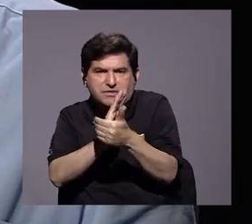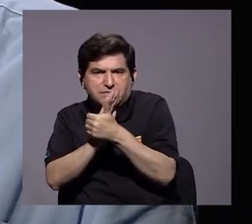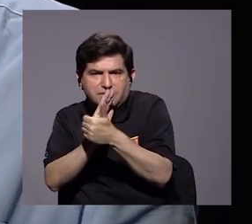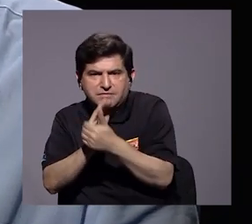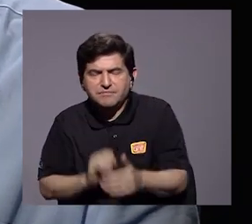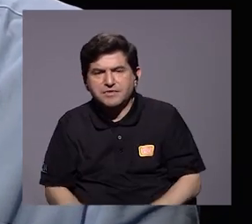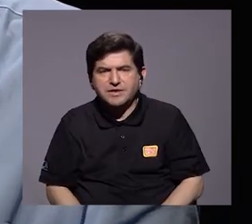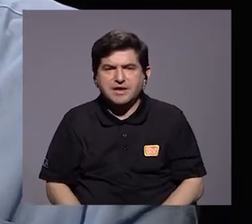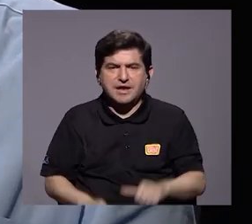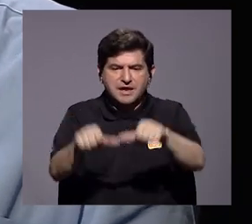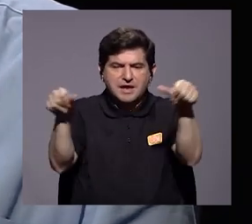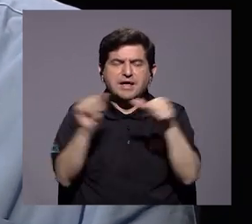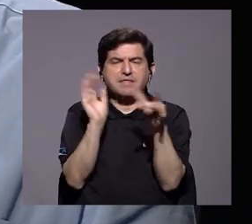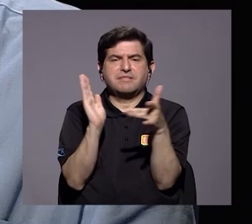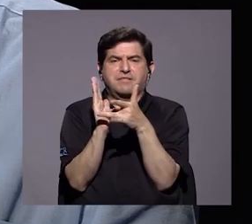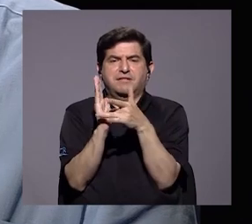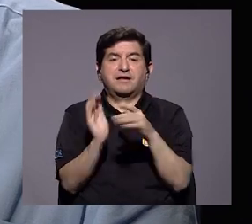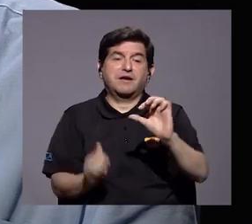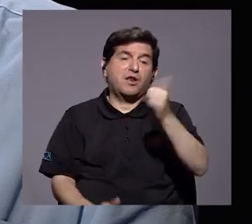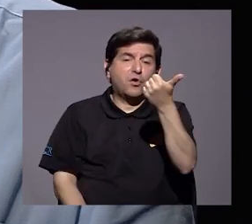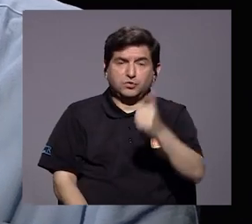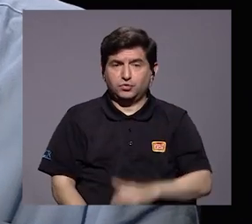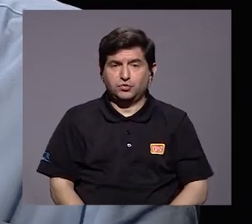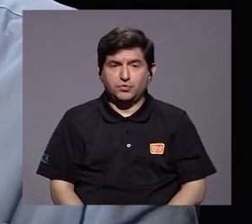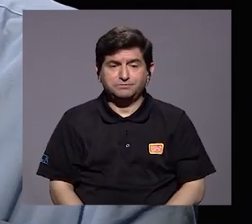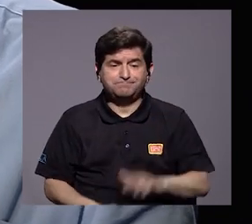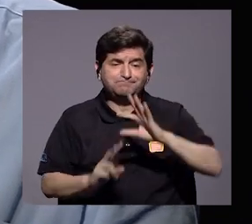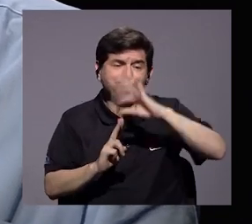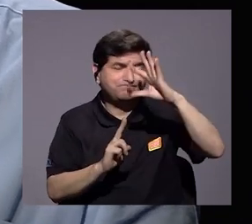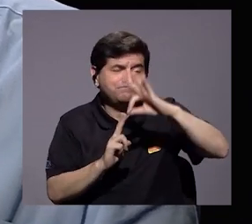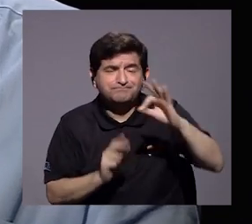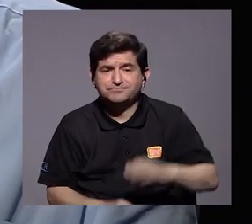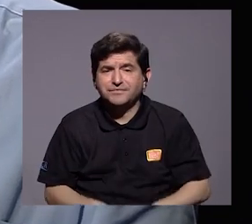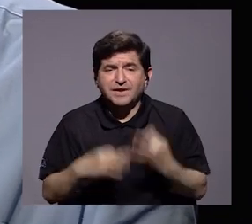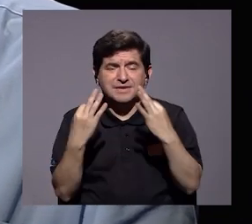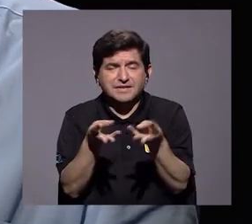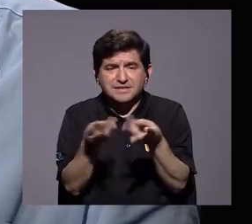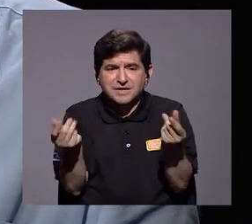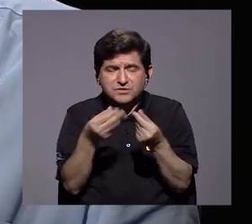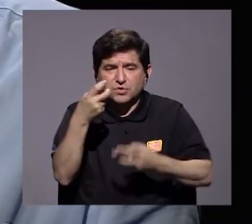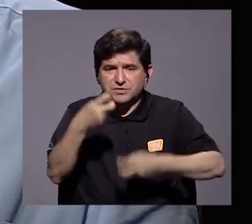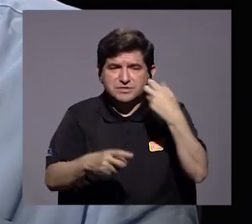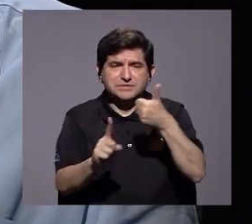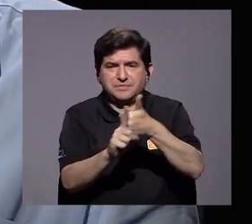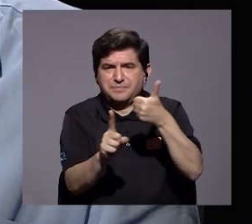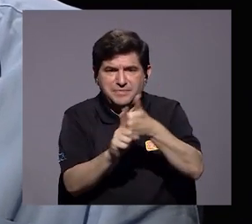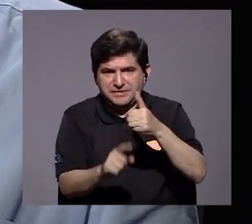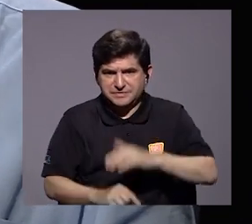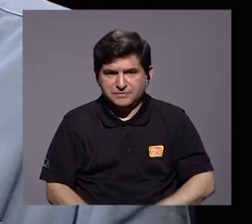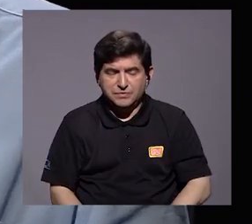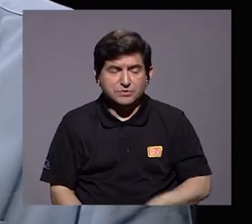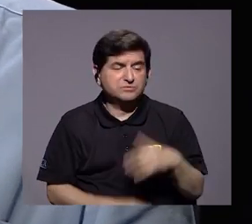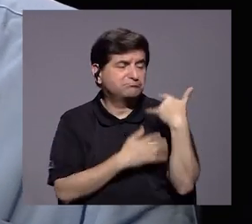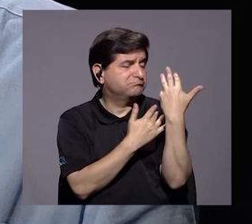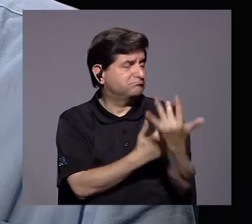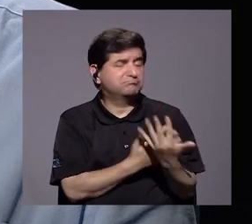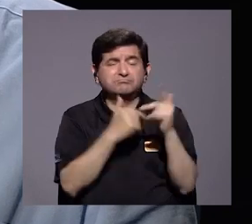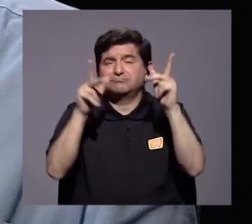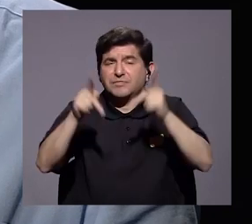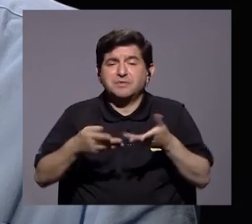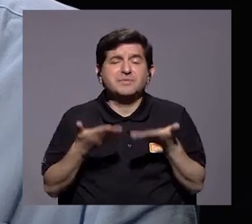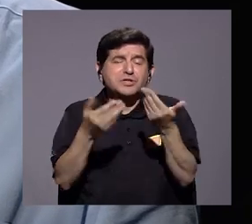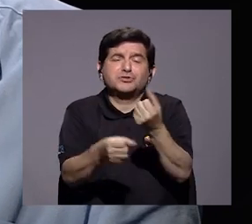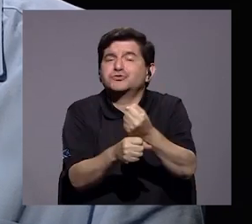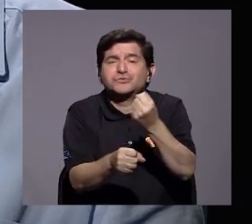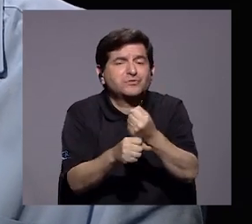campos técnicos lo otro es buscar oportunidades para resolver el problema por sí mismos y no esperar a que alguien les